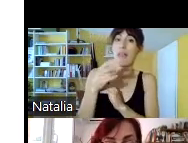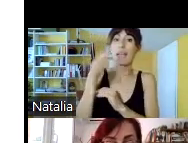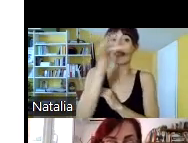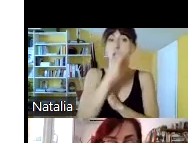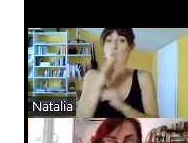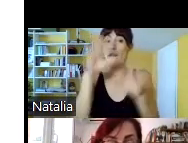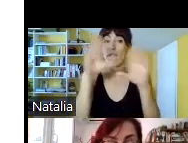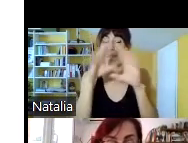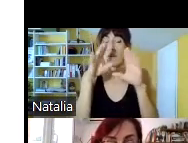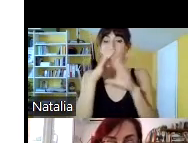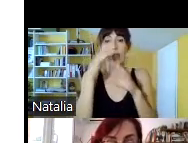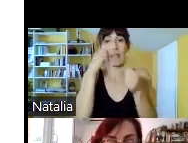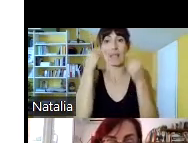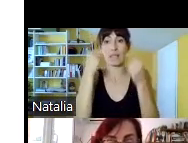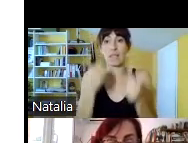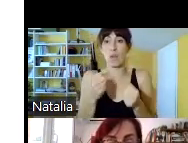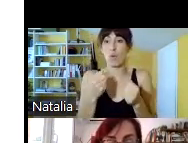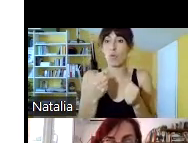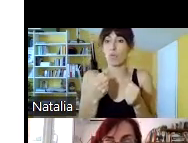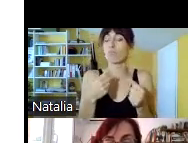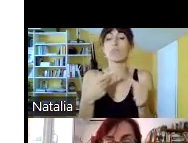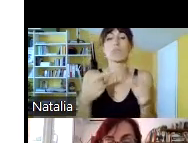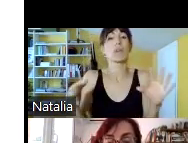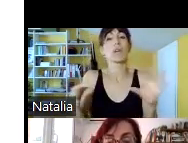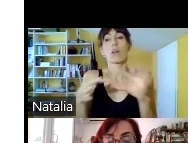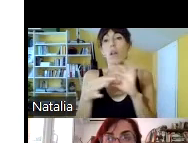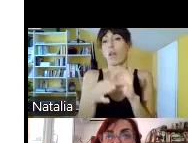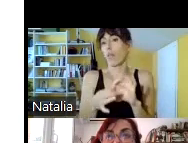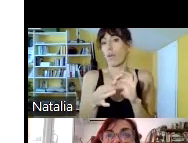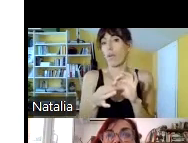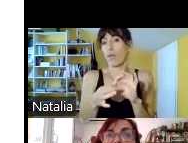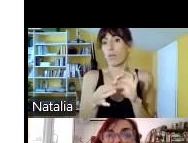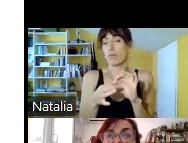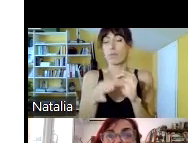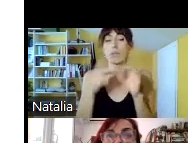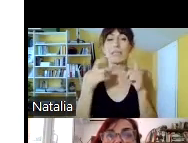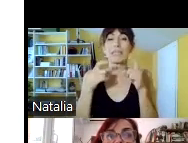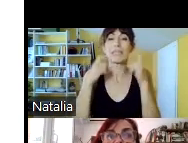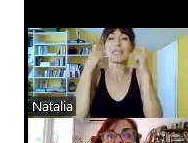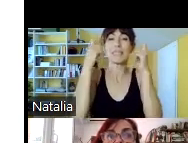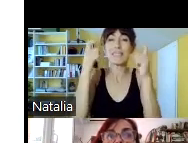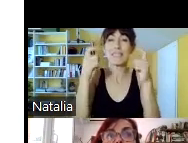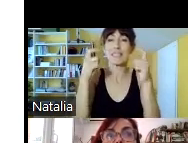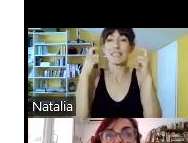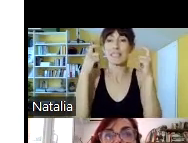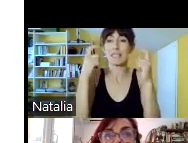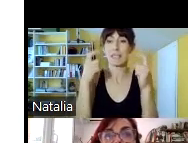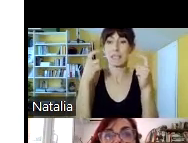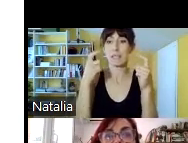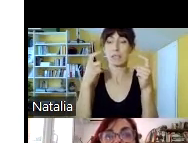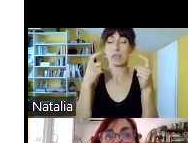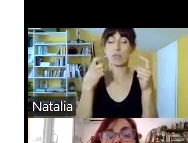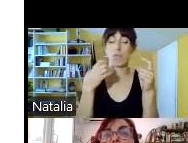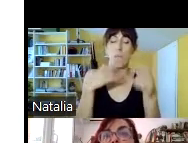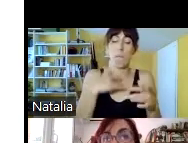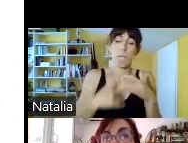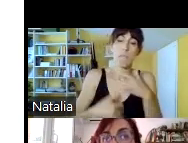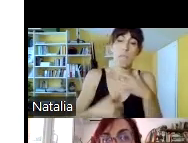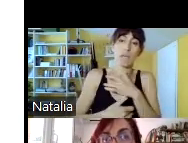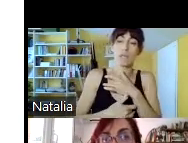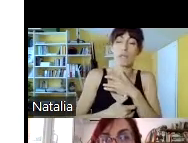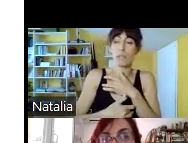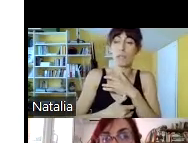salud, tienen mucho que ver con un intento de performar unos malestares de una